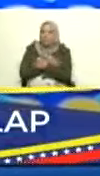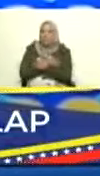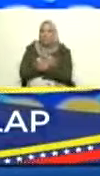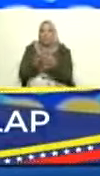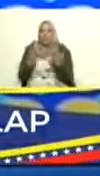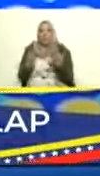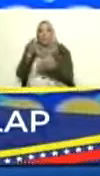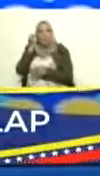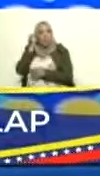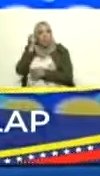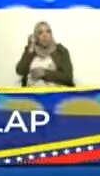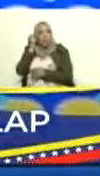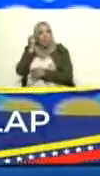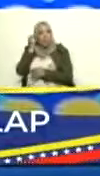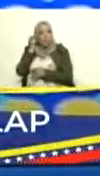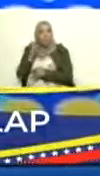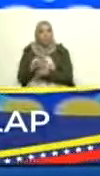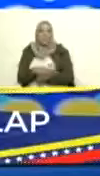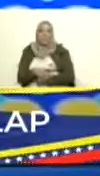7 mujeres,